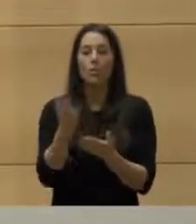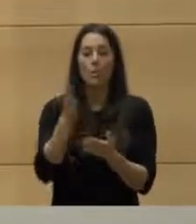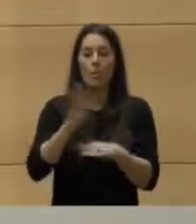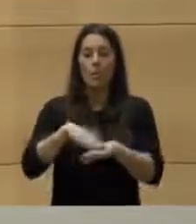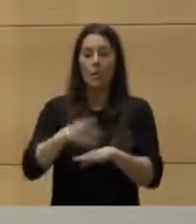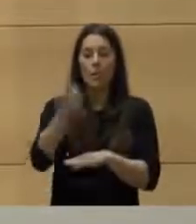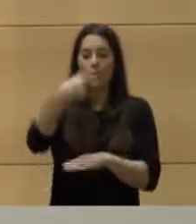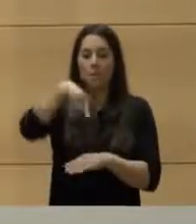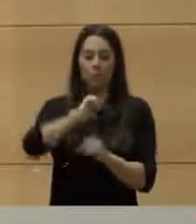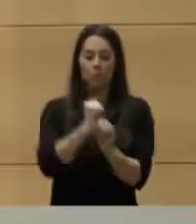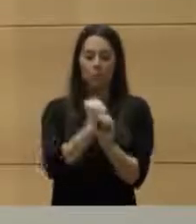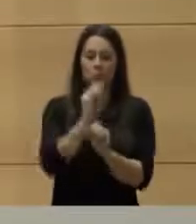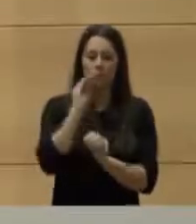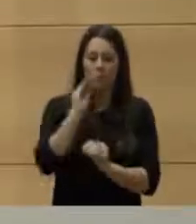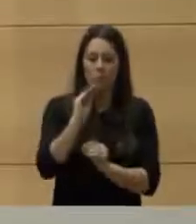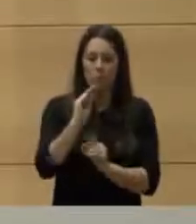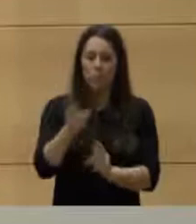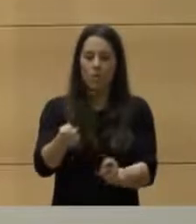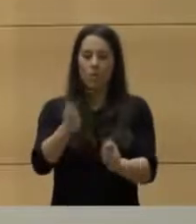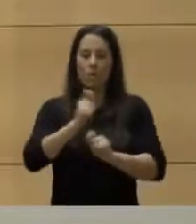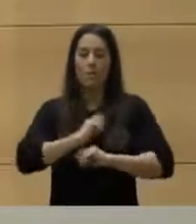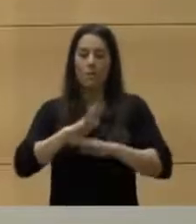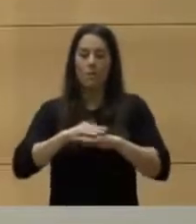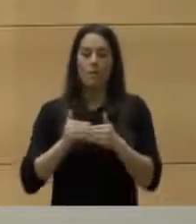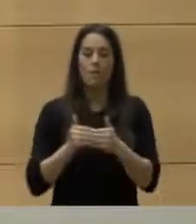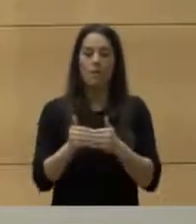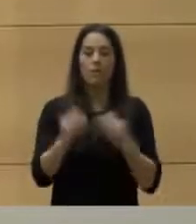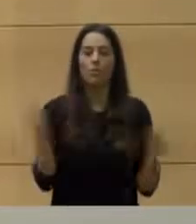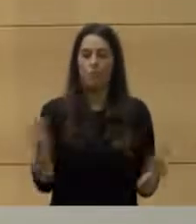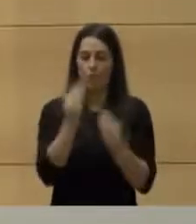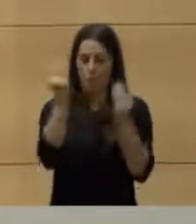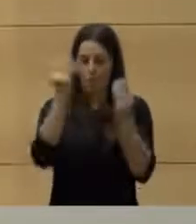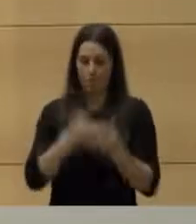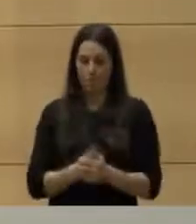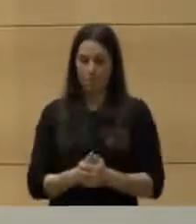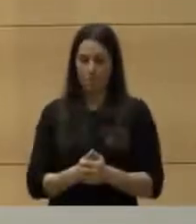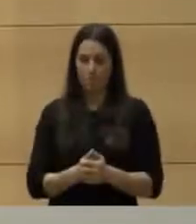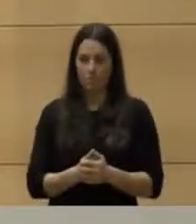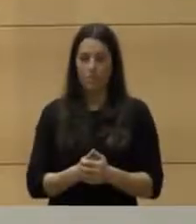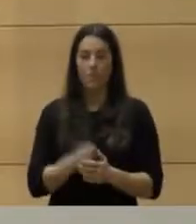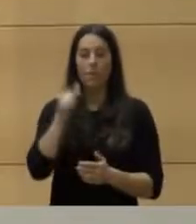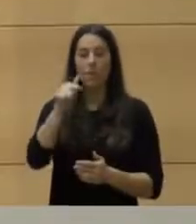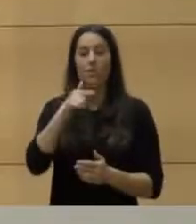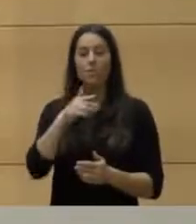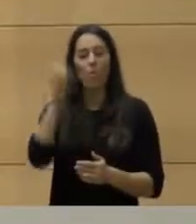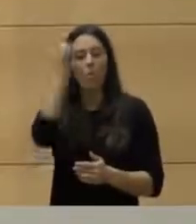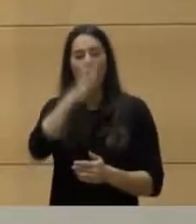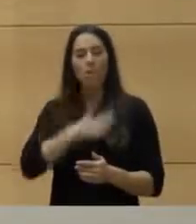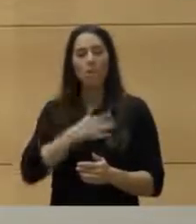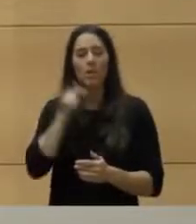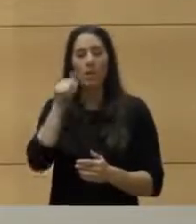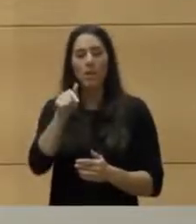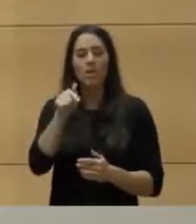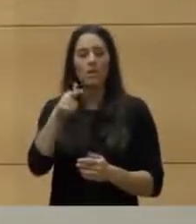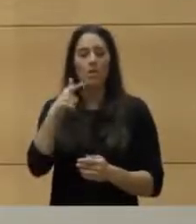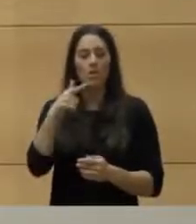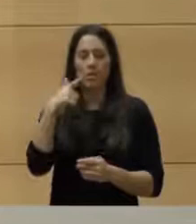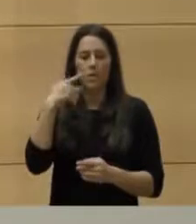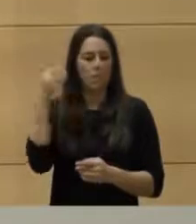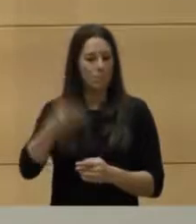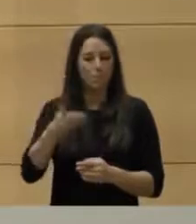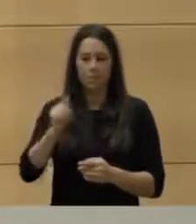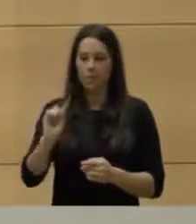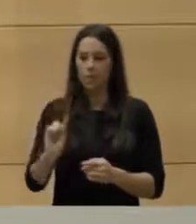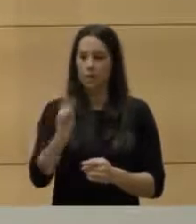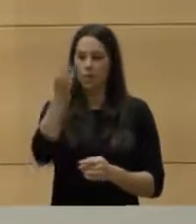vuestro trabajo en aras de un futuro. Para mí ese es el concepto fundamental, el hábitat mental e